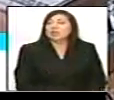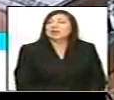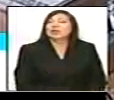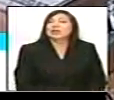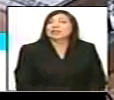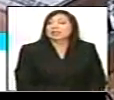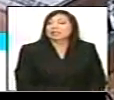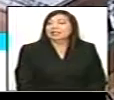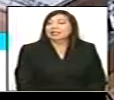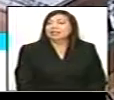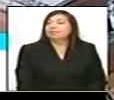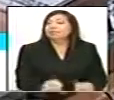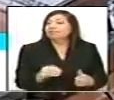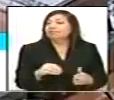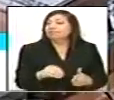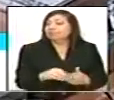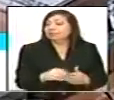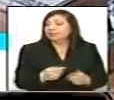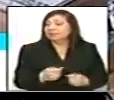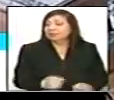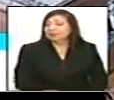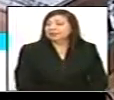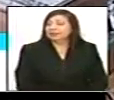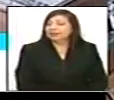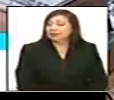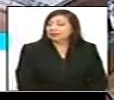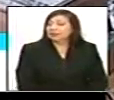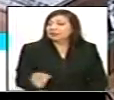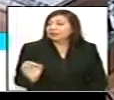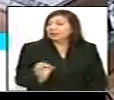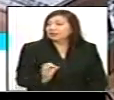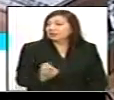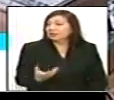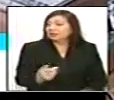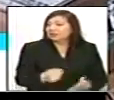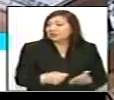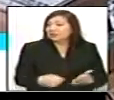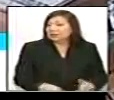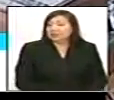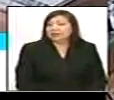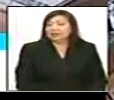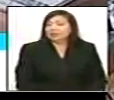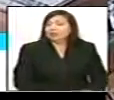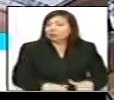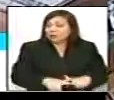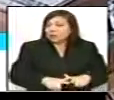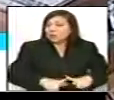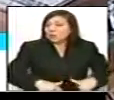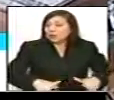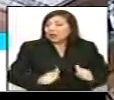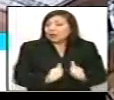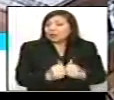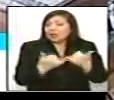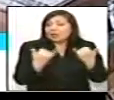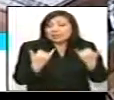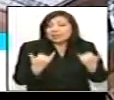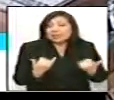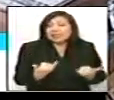recursos naturales que se encontrarán en una comunidad campesina o indígena, siempre y cuando que estuviesen inscritas en su territorio. Con eso,